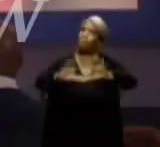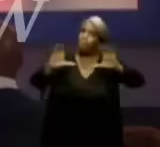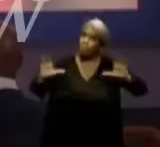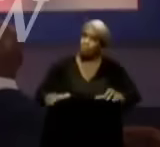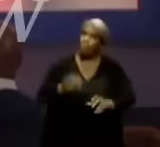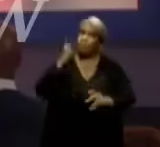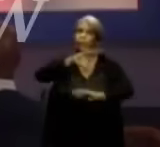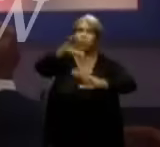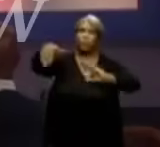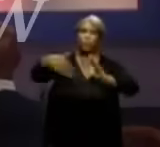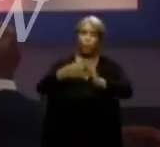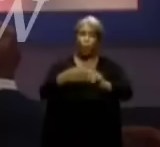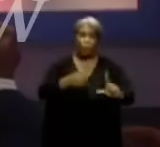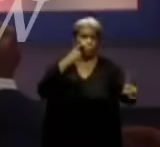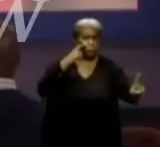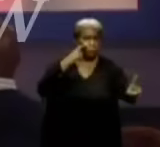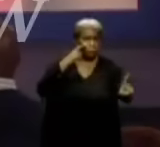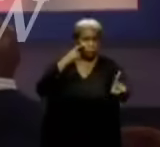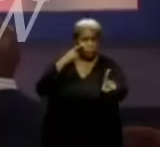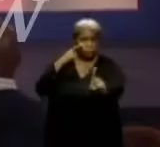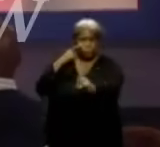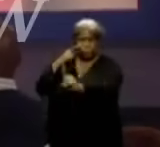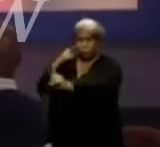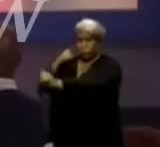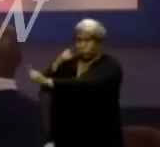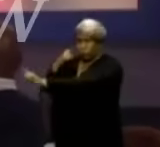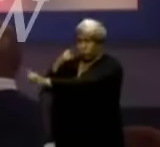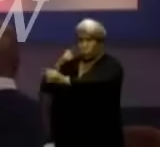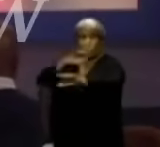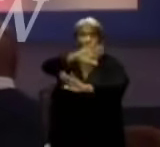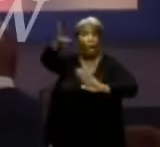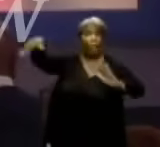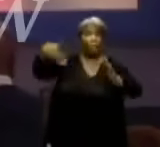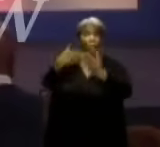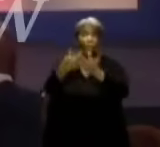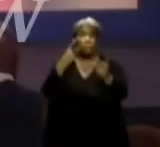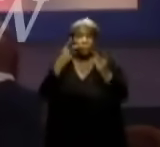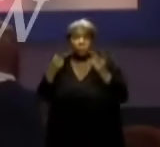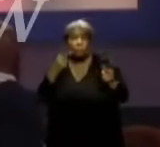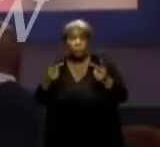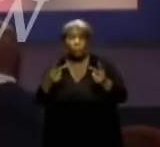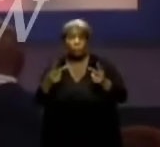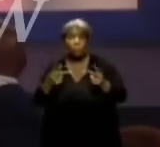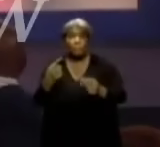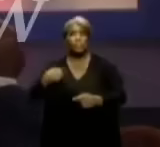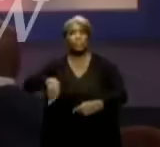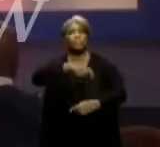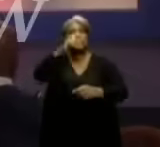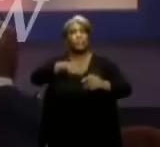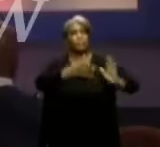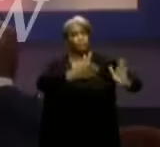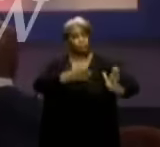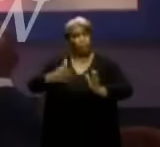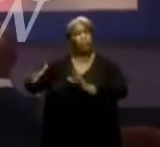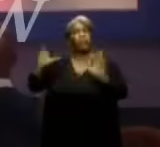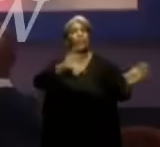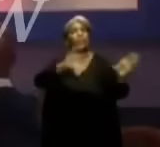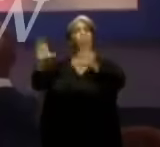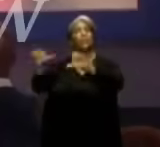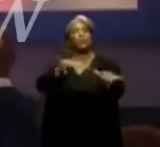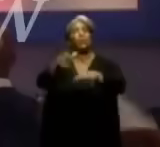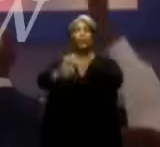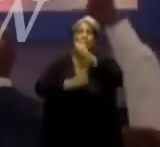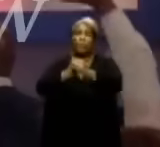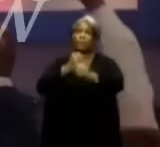espectro y 360 grados. Atender a los que sufrieron, pero también prepararnos para esta Navidad como debe de ser todos los